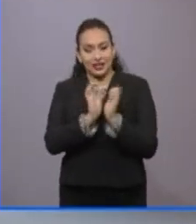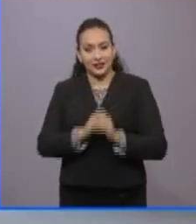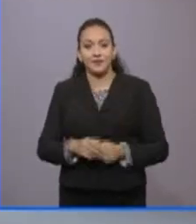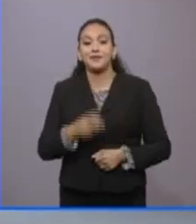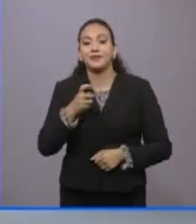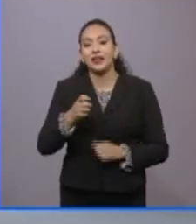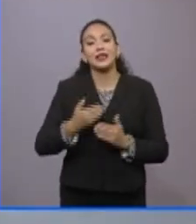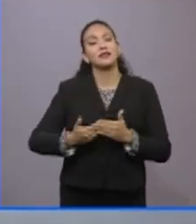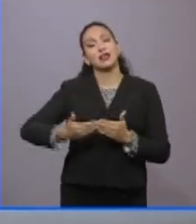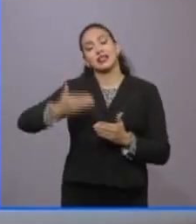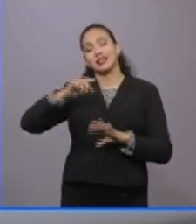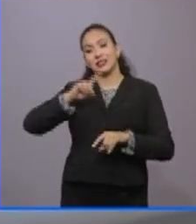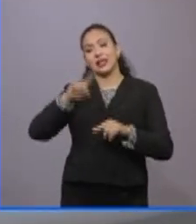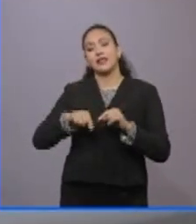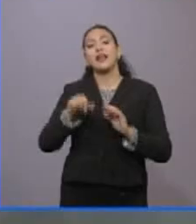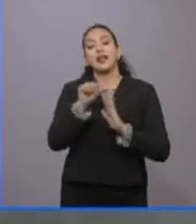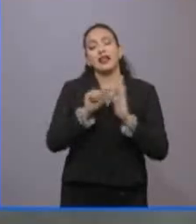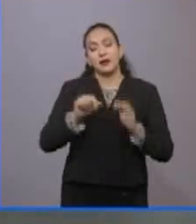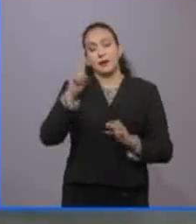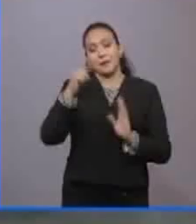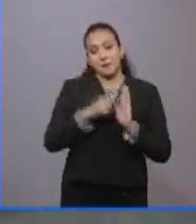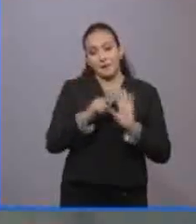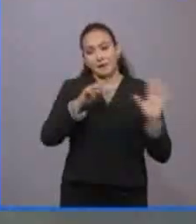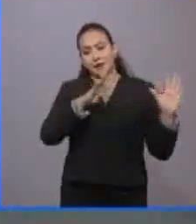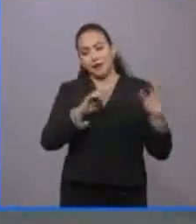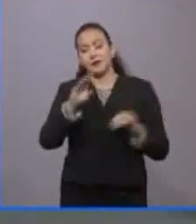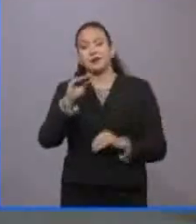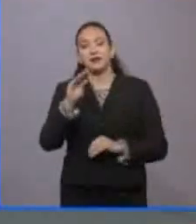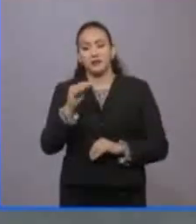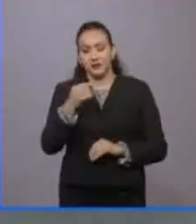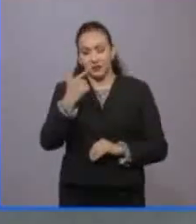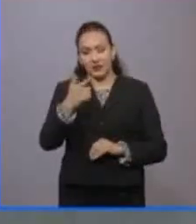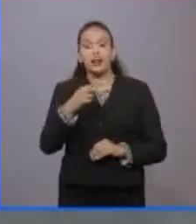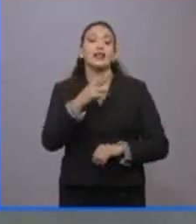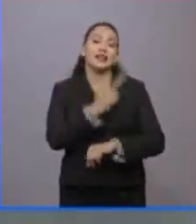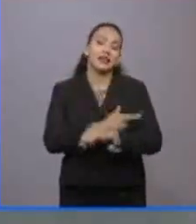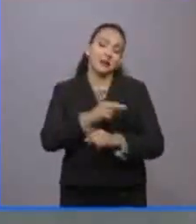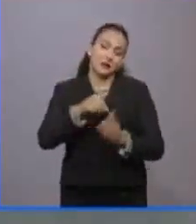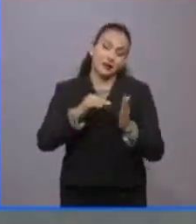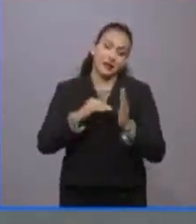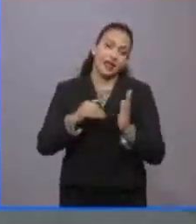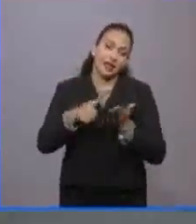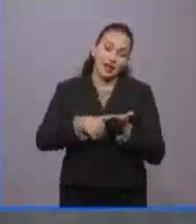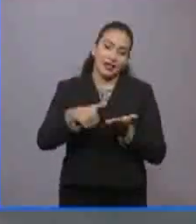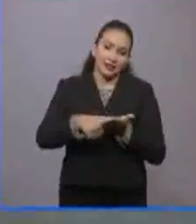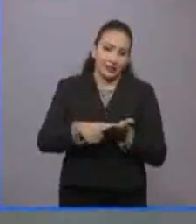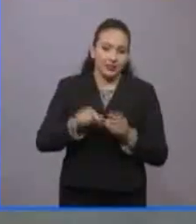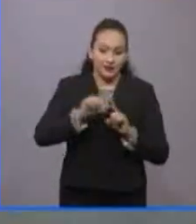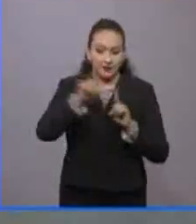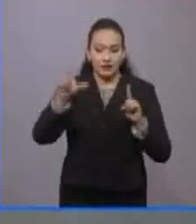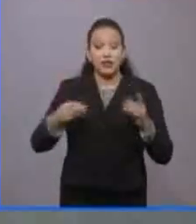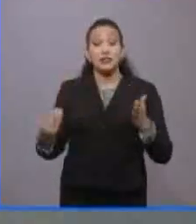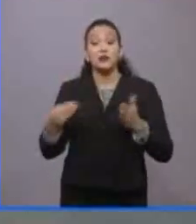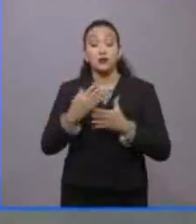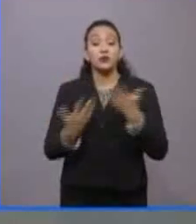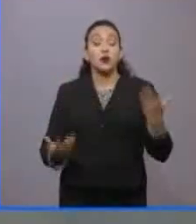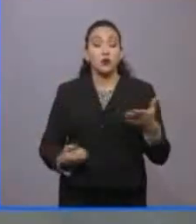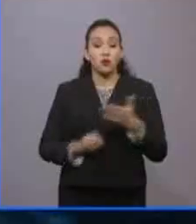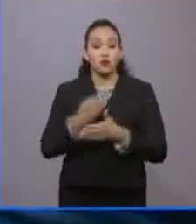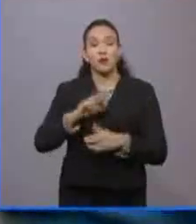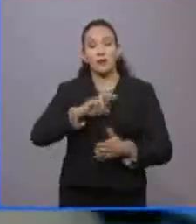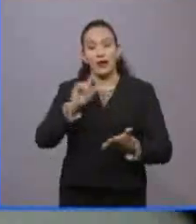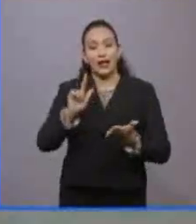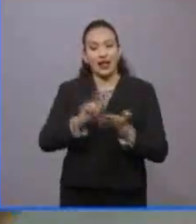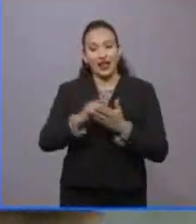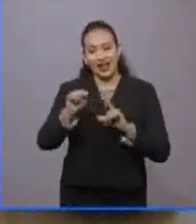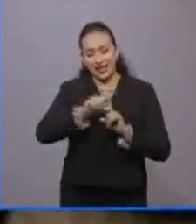con la derogación del artículo 1927 del Código Civil Federal al expedirse la Ley Federal de Responsabilidad